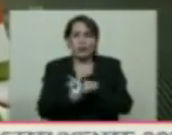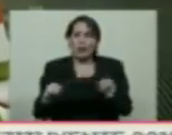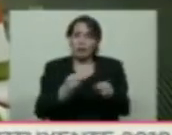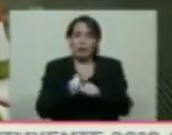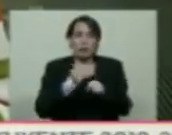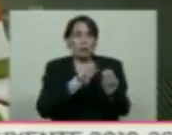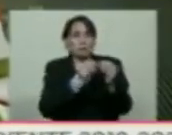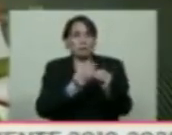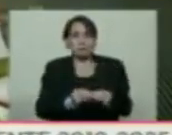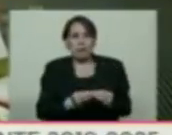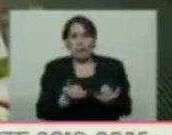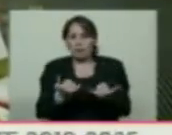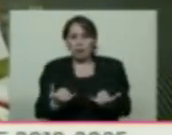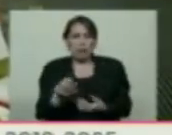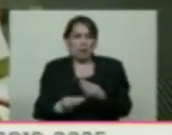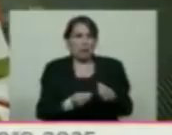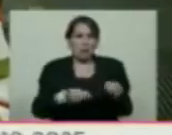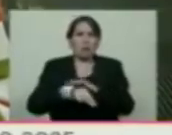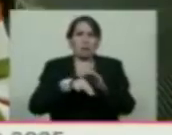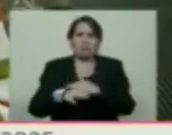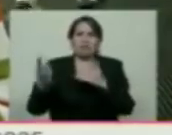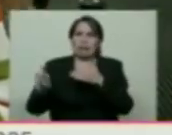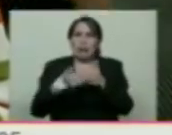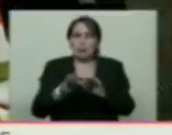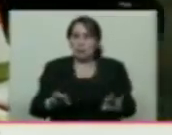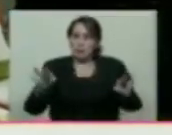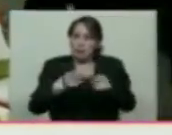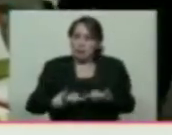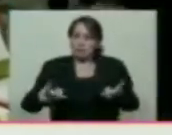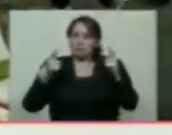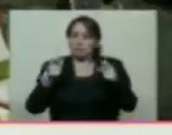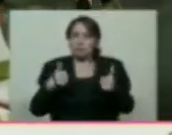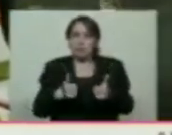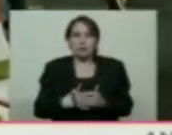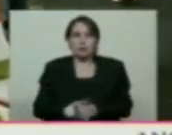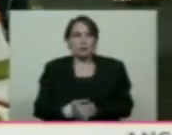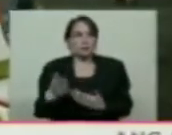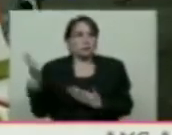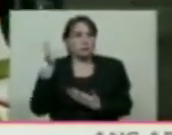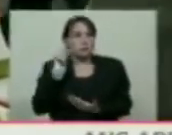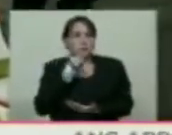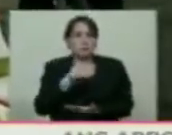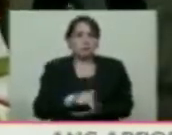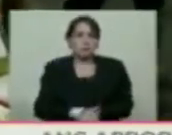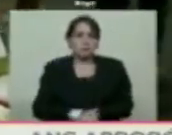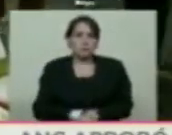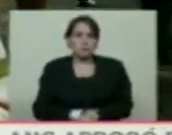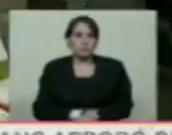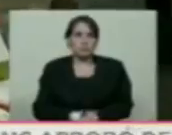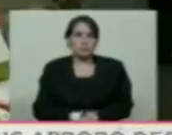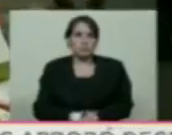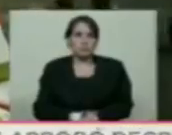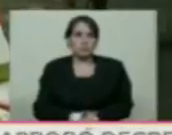no ha ocurrido algún incidente que impida el acceso de los usuarios a estas instalaciones. Reportó para ustedes, Juli del Río Bueno, La